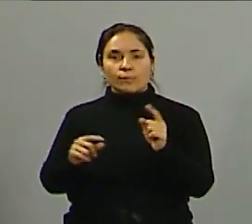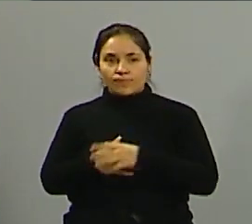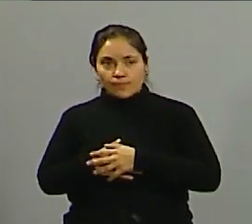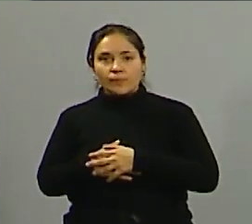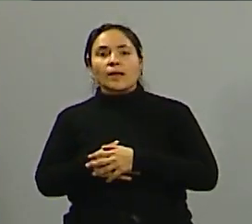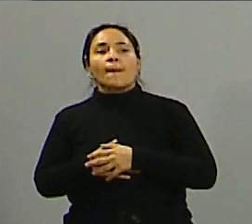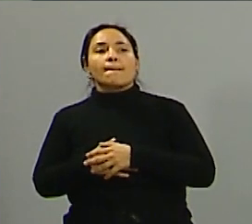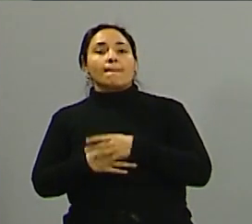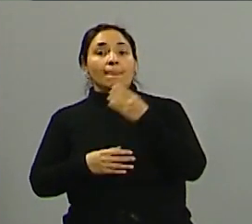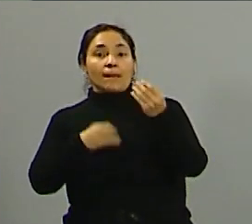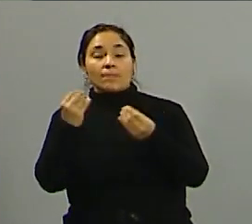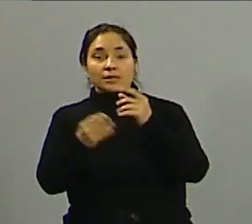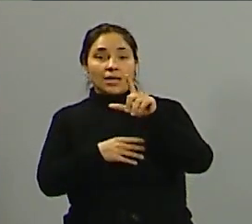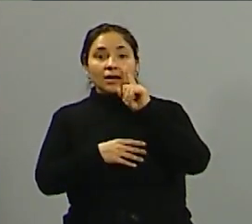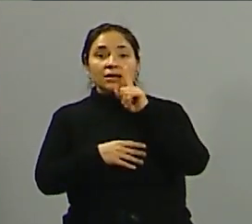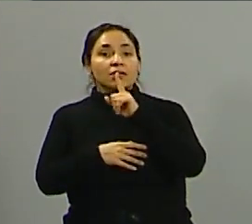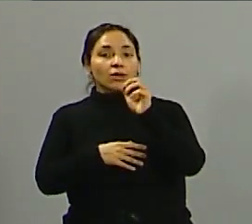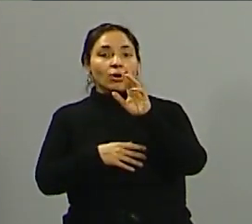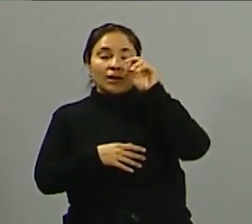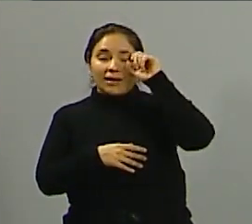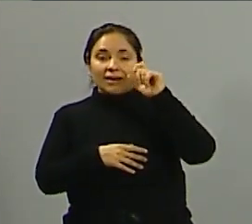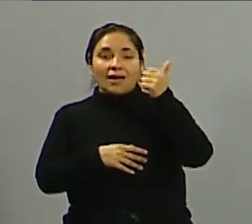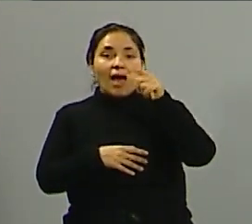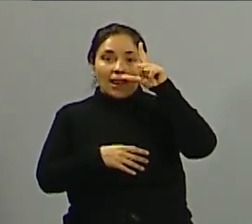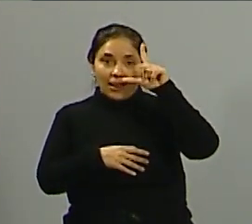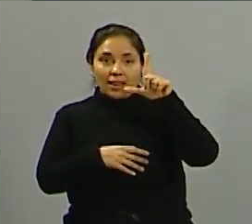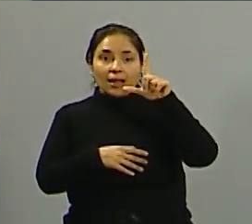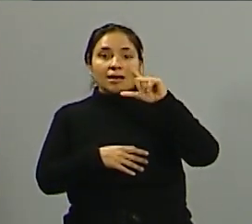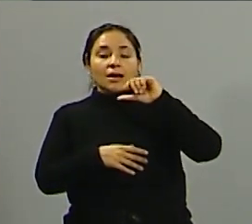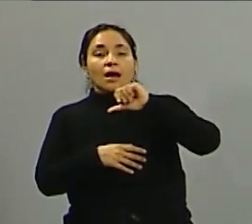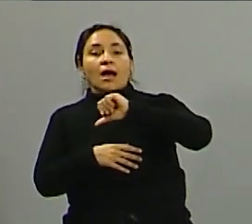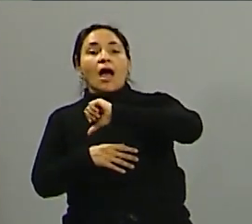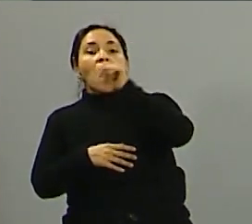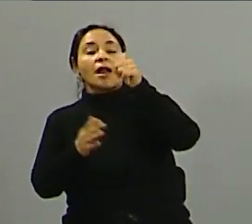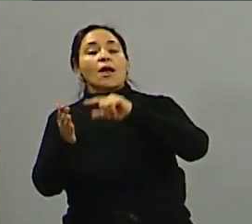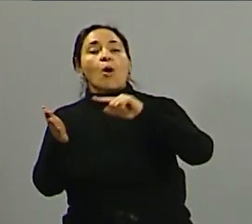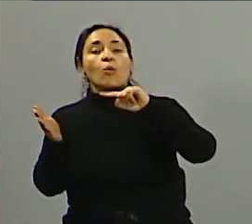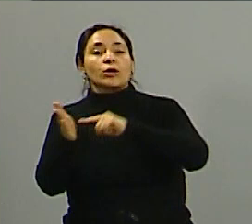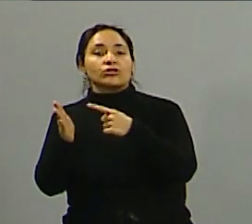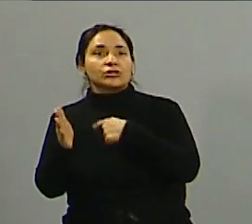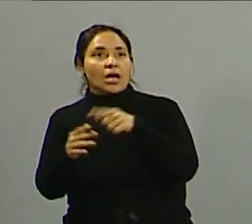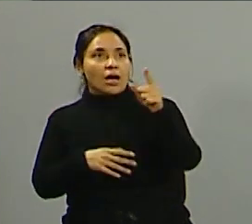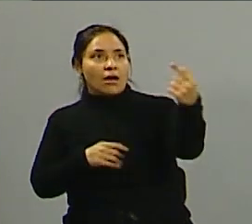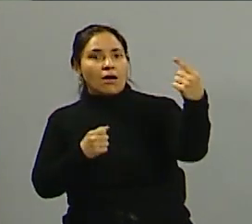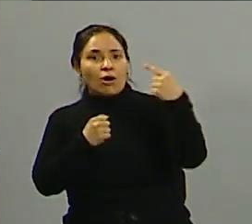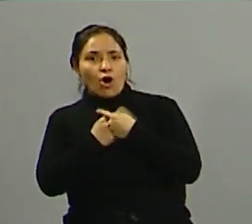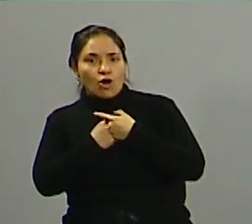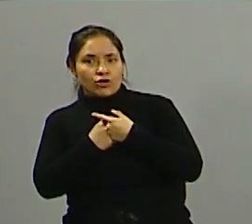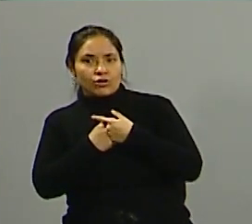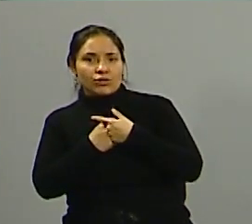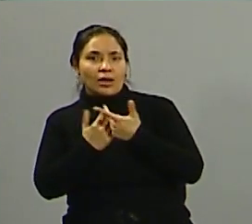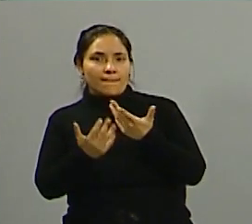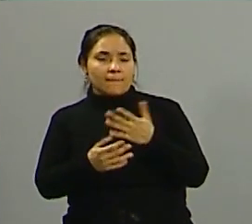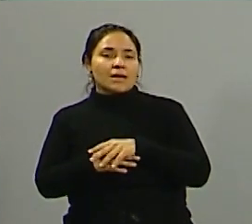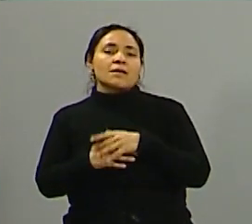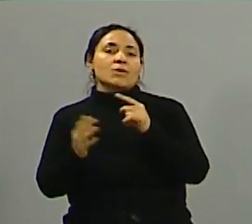después pasa, porque el litoral le termina ganando a Buenos Aires. Entonces ahí medio que le hacen la cruz y pierde todo el apoyo de Buenos Aires,